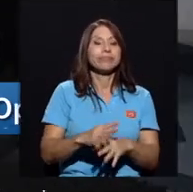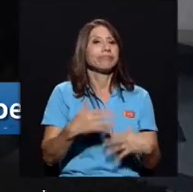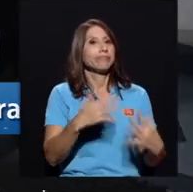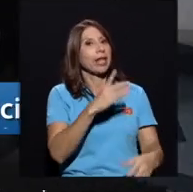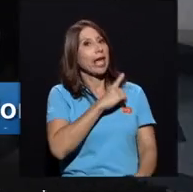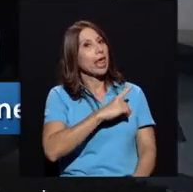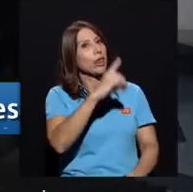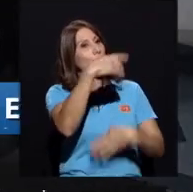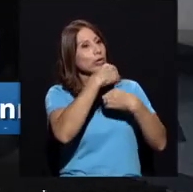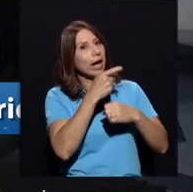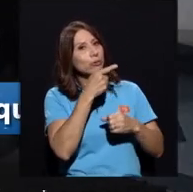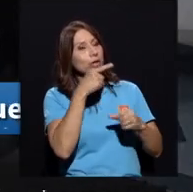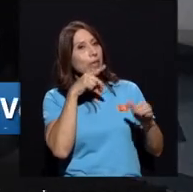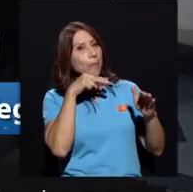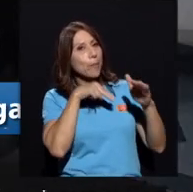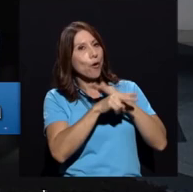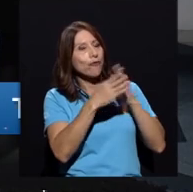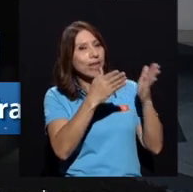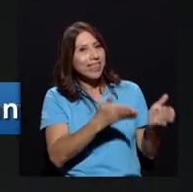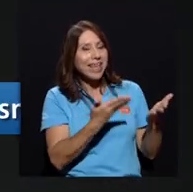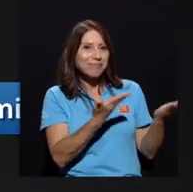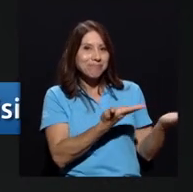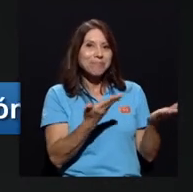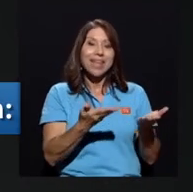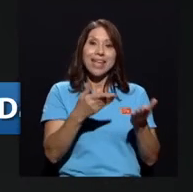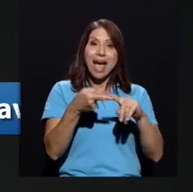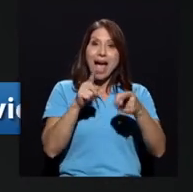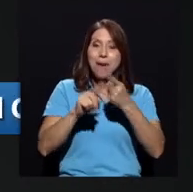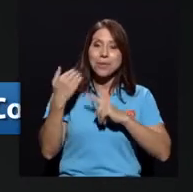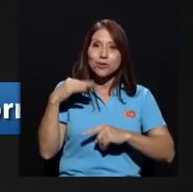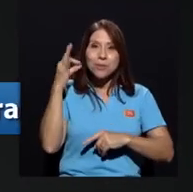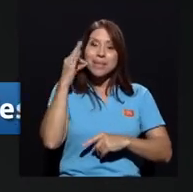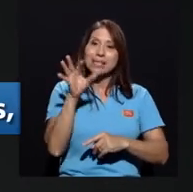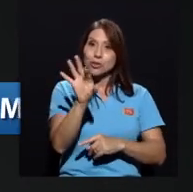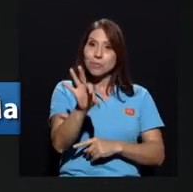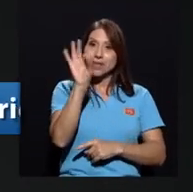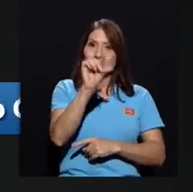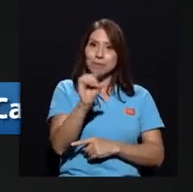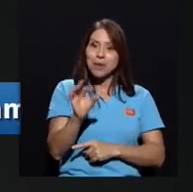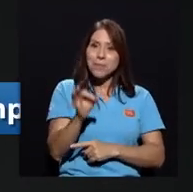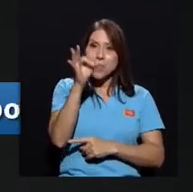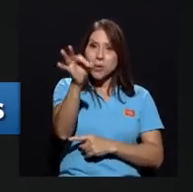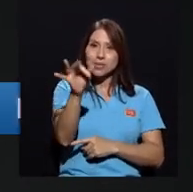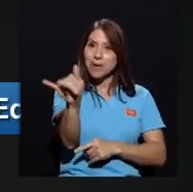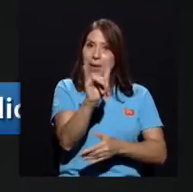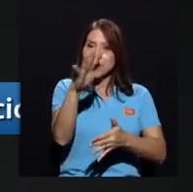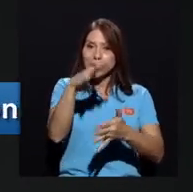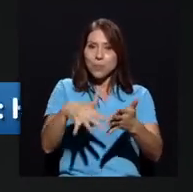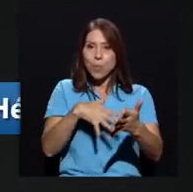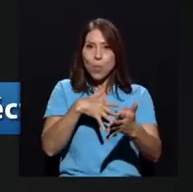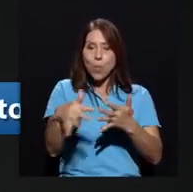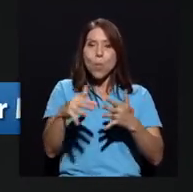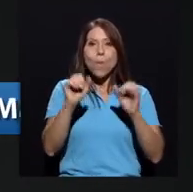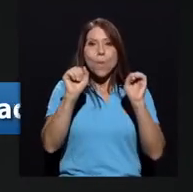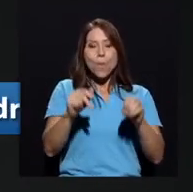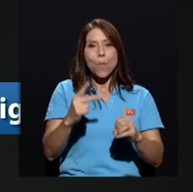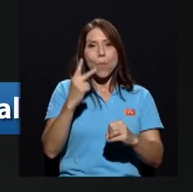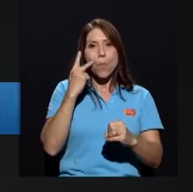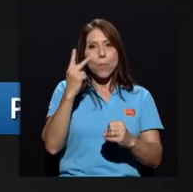Álvaro. Y a las amigas y amigos los invitamos para que la semana entrante, en los mismos tiempos y